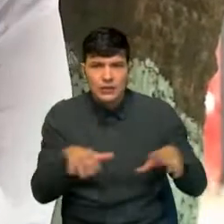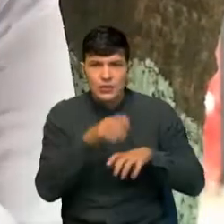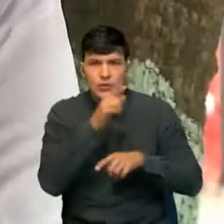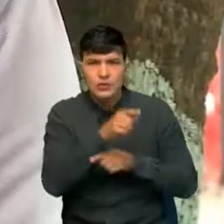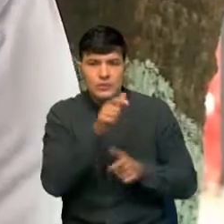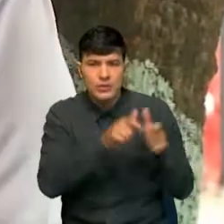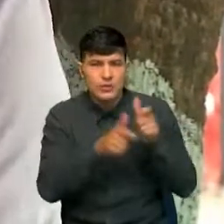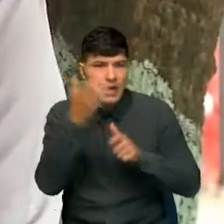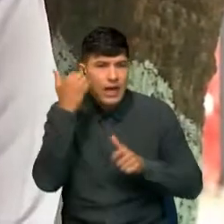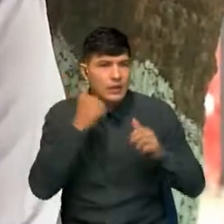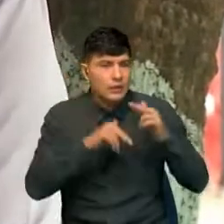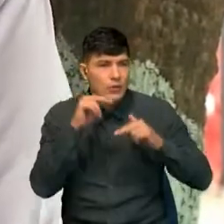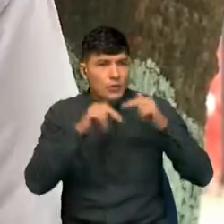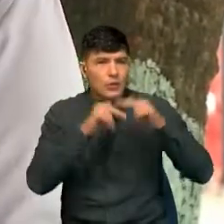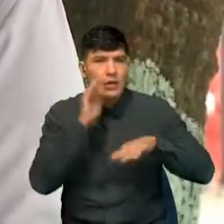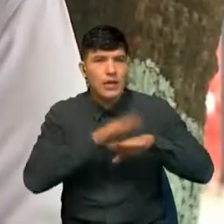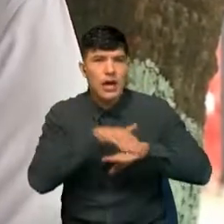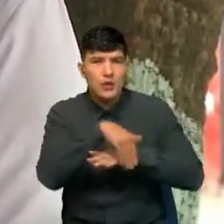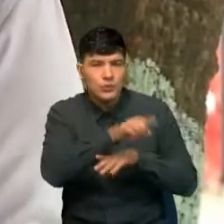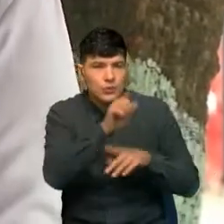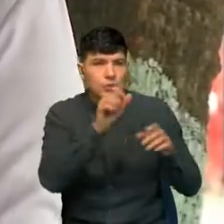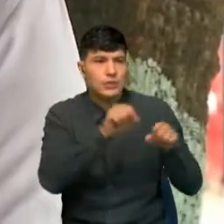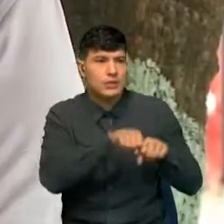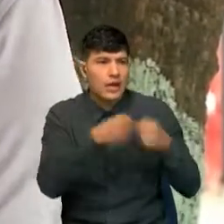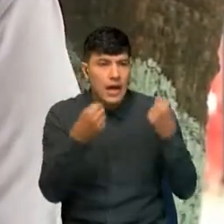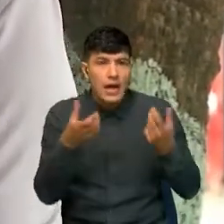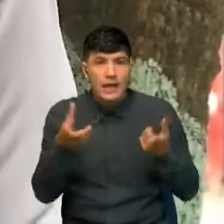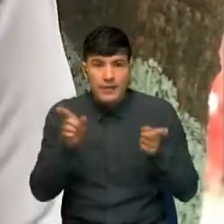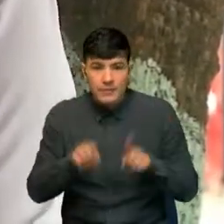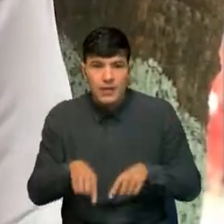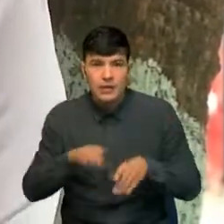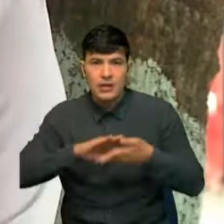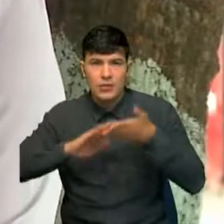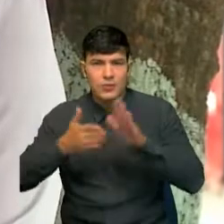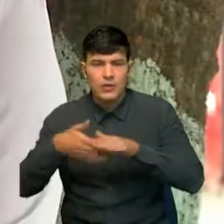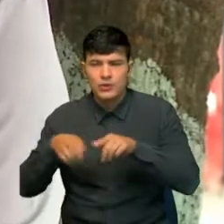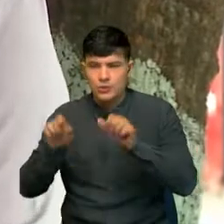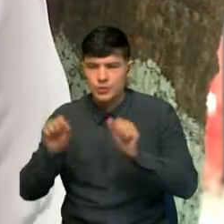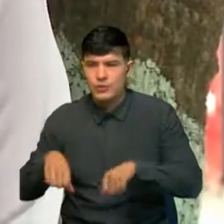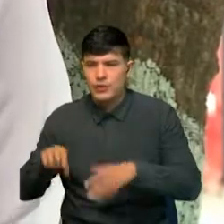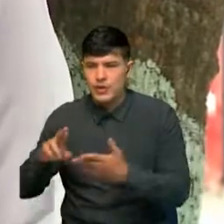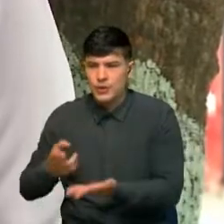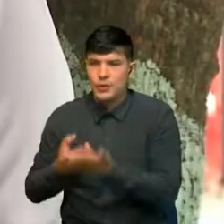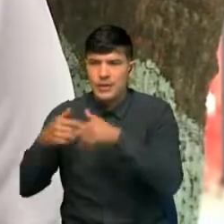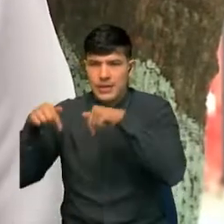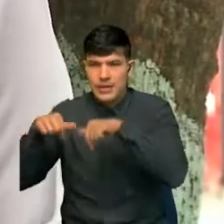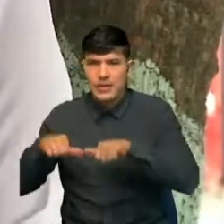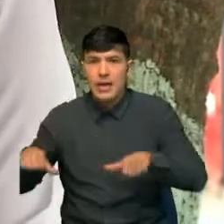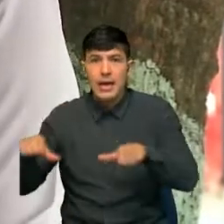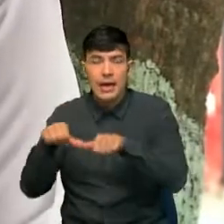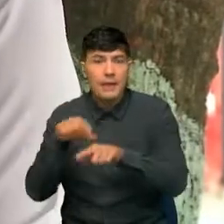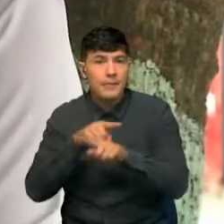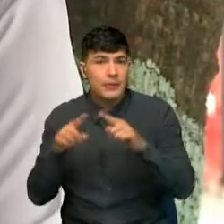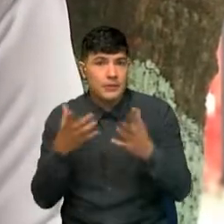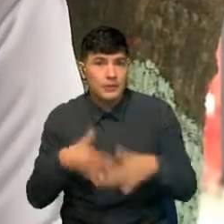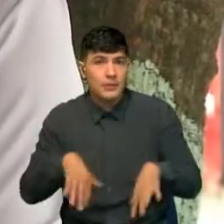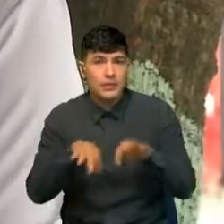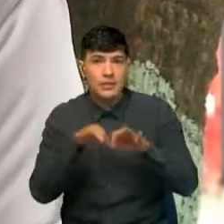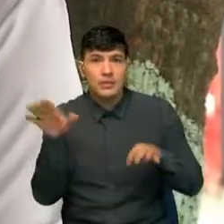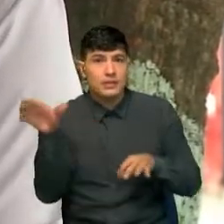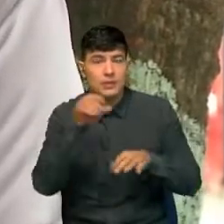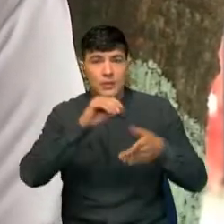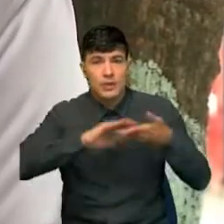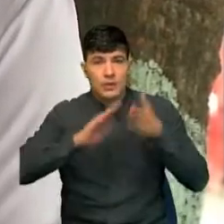su momento han ocasionado estos daños y con la comunidad para lograr recuperar esta canaleta. Es importante que la comunidad sepa